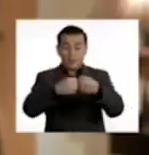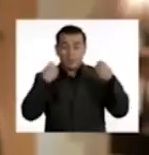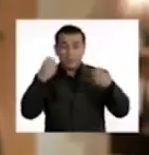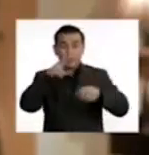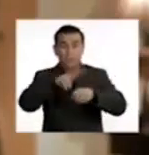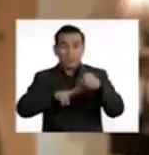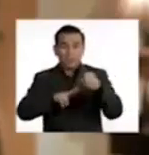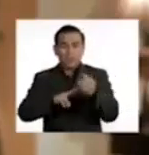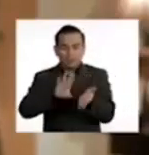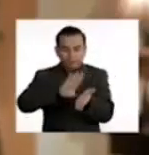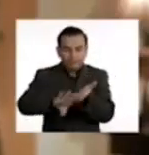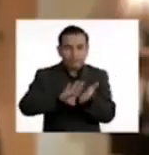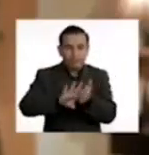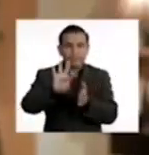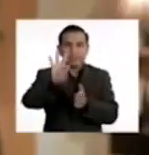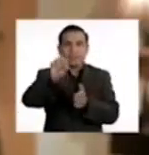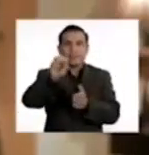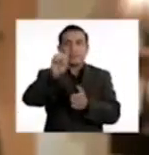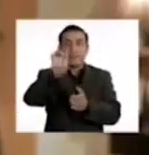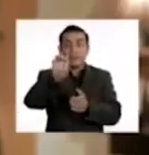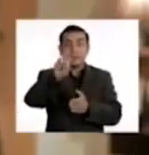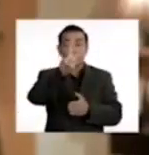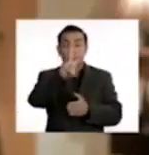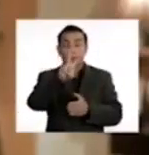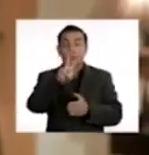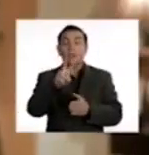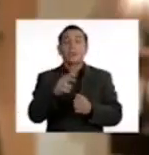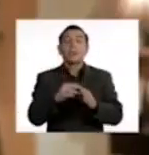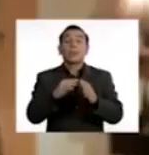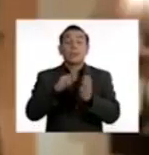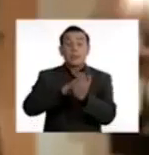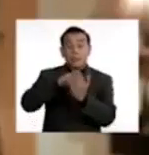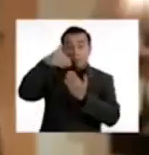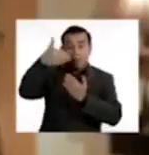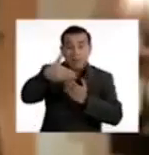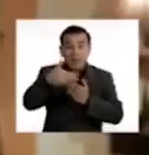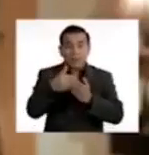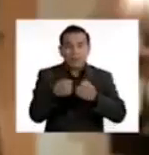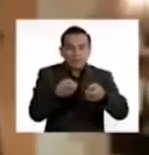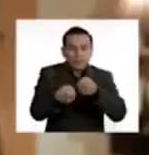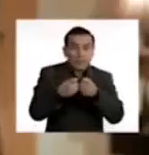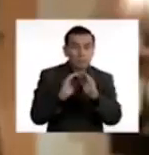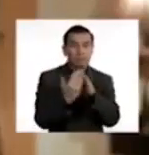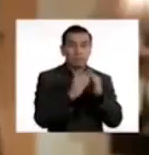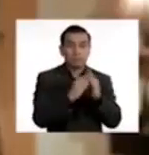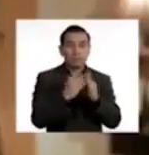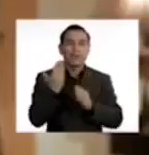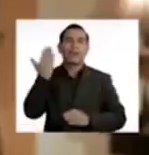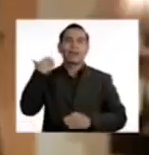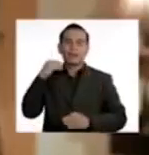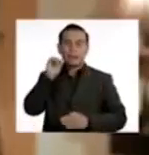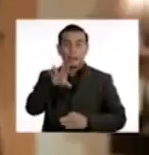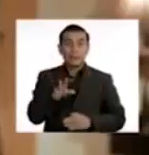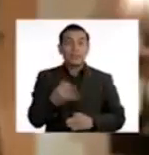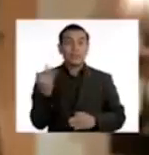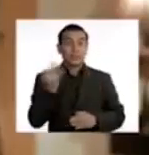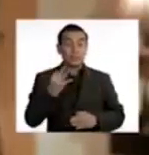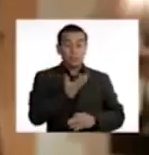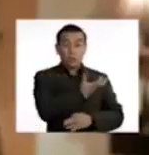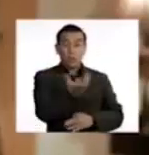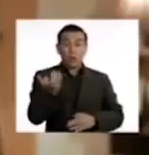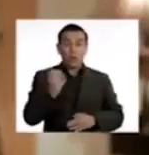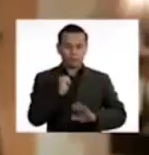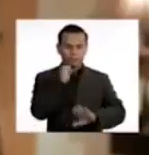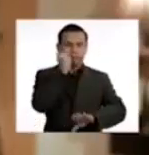millones de dólares para terminar de financiar la fase dos del plan control territorial se los he dicho antes está en nuestra mano la reconstrucción de